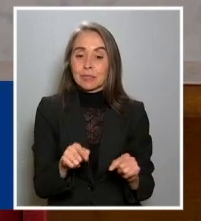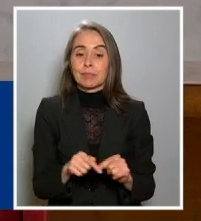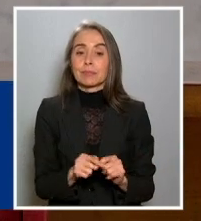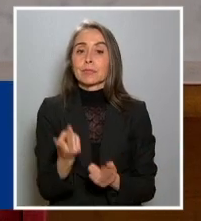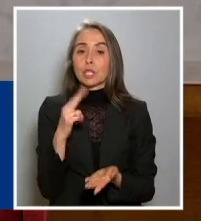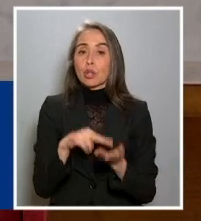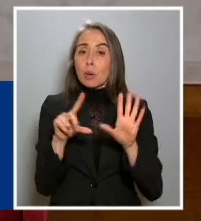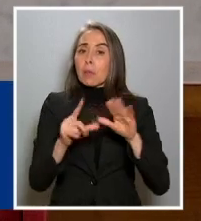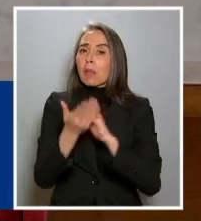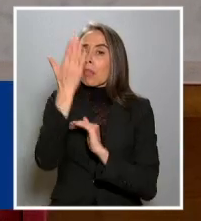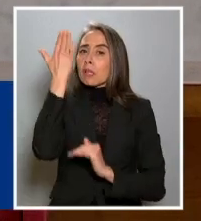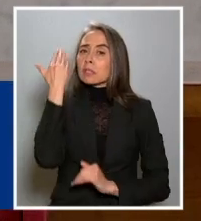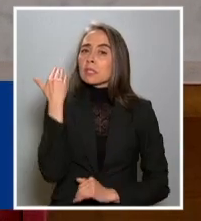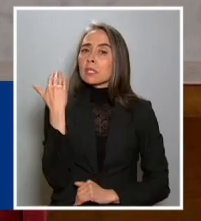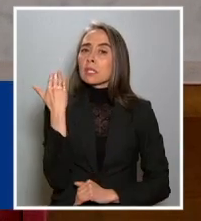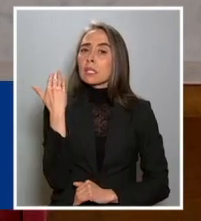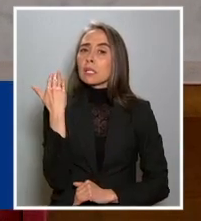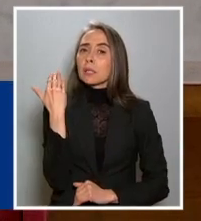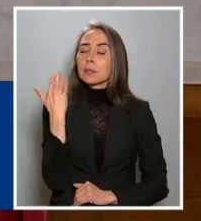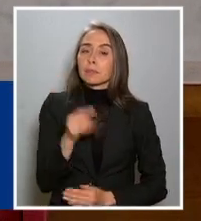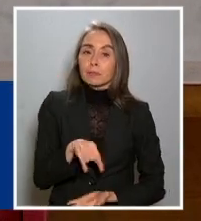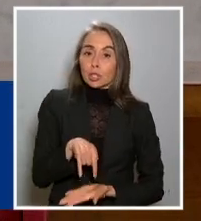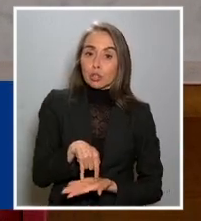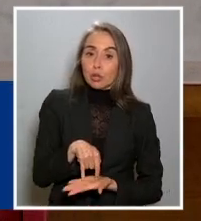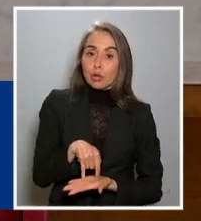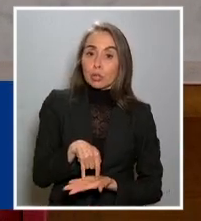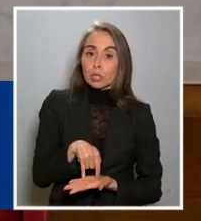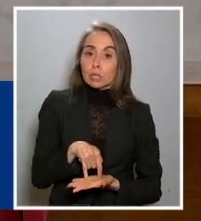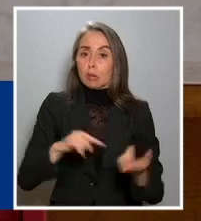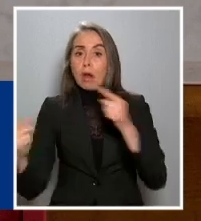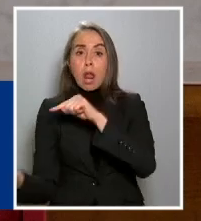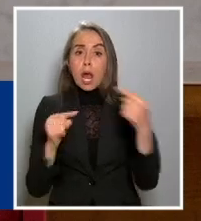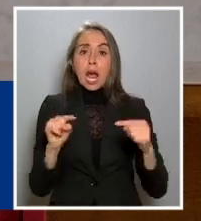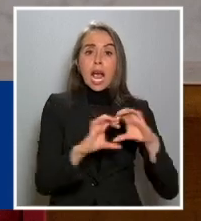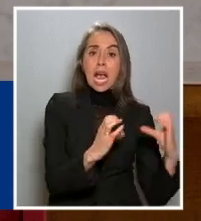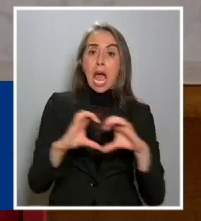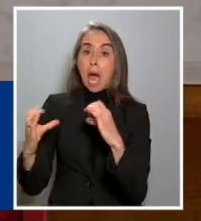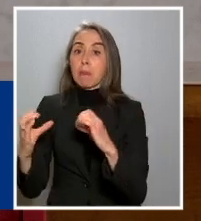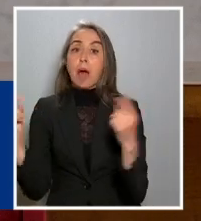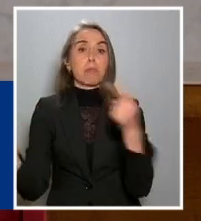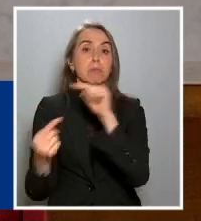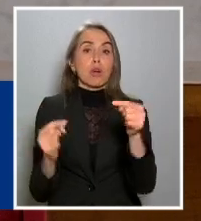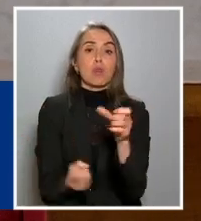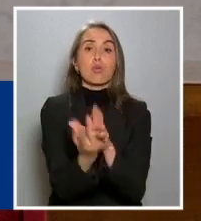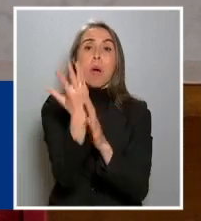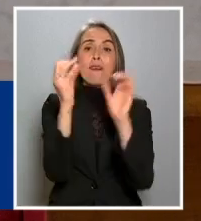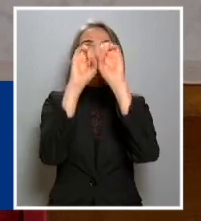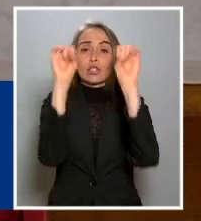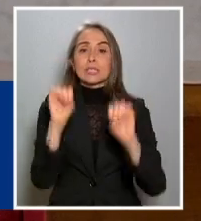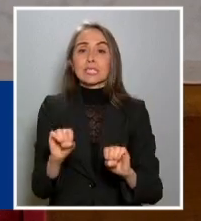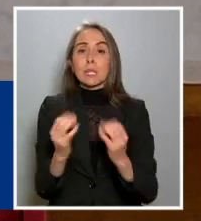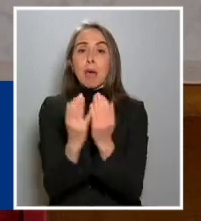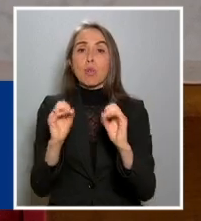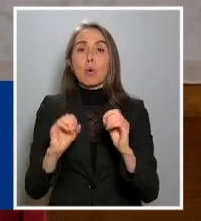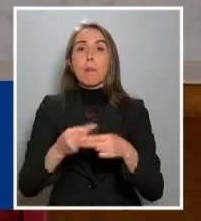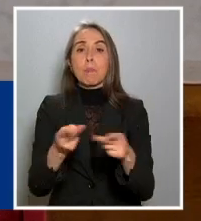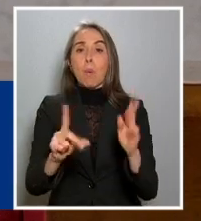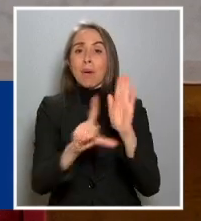En 2017, el Congreso protagonizó un amplio debate que culminó con la creación de un nuevo sistema de educación